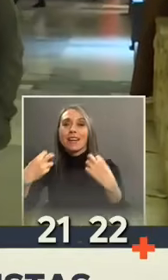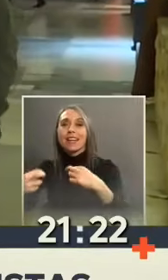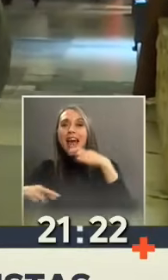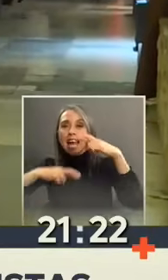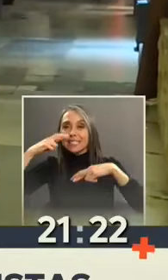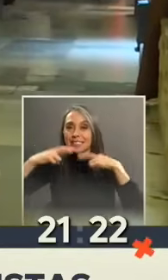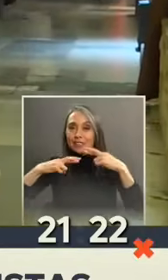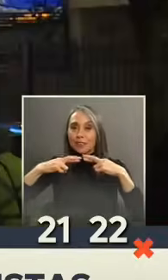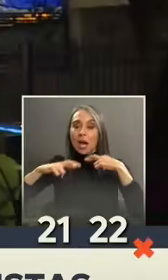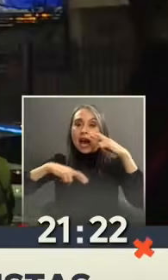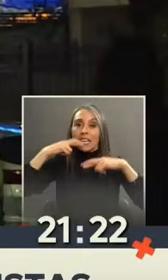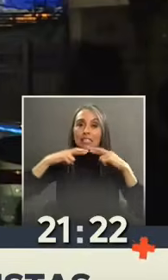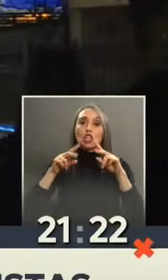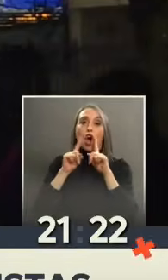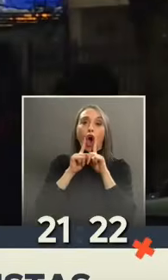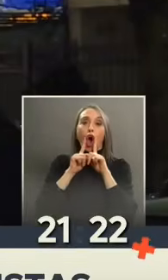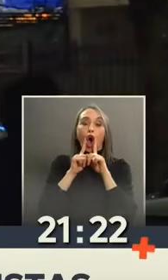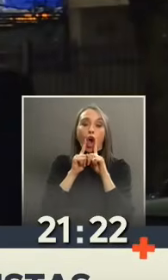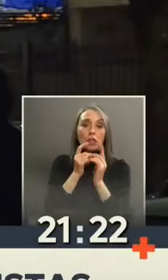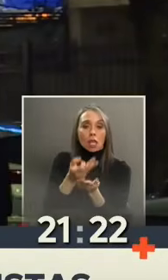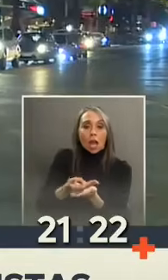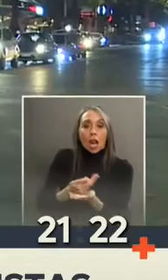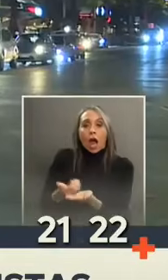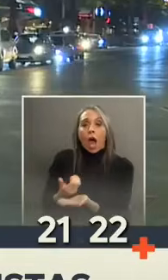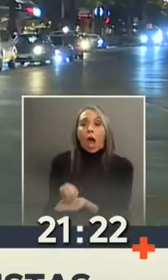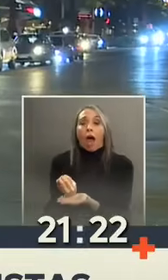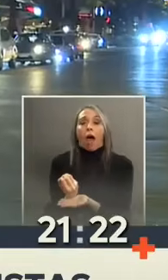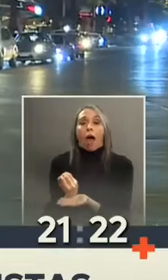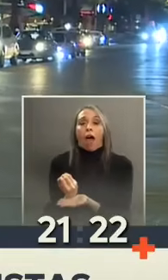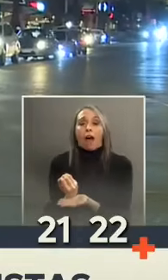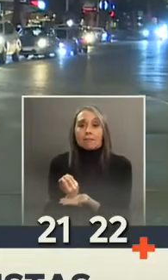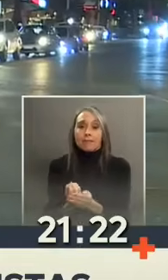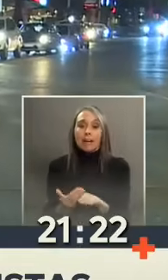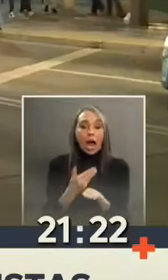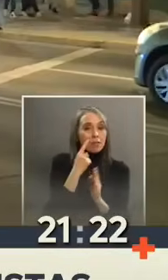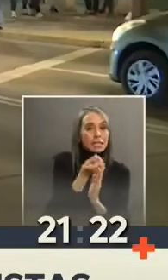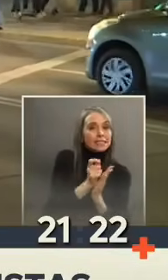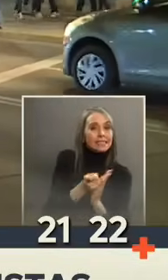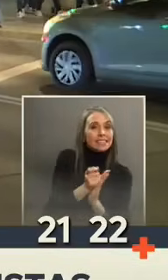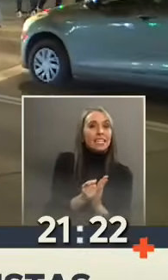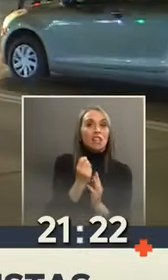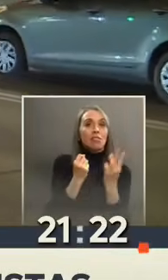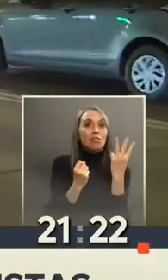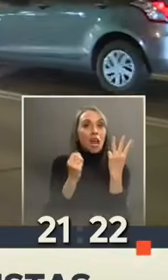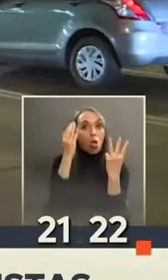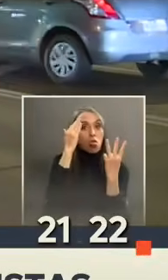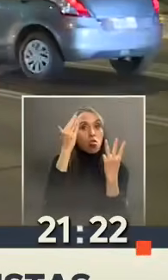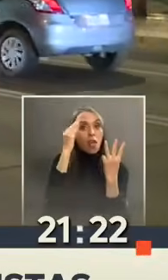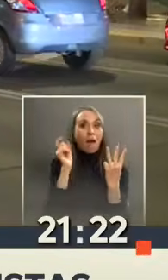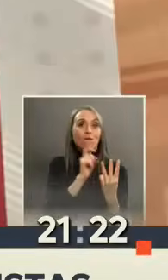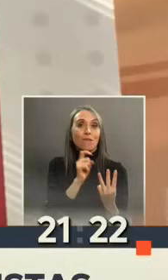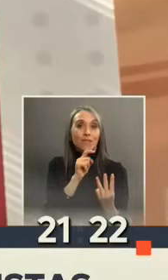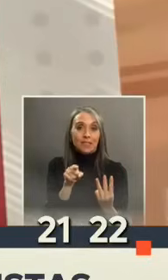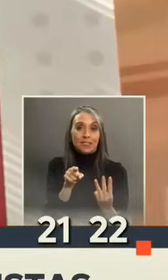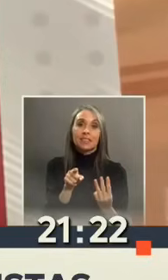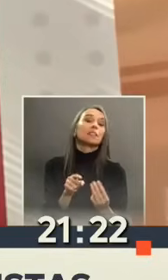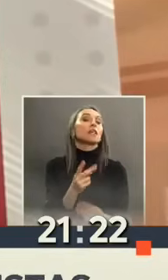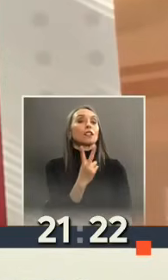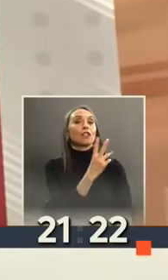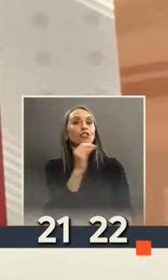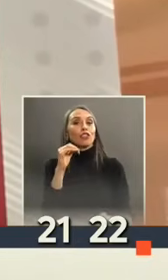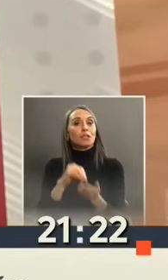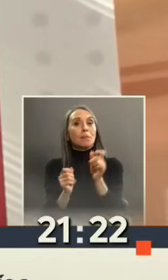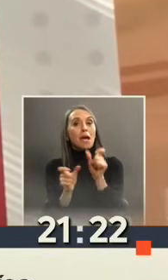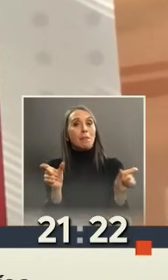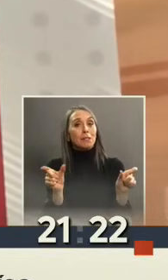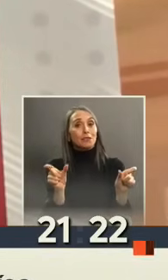sector gastronómico y hotelero ya sacan cuentas alegres y anticipadas de lo que serán estos 3 días. Se estima la salida de 200.000 vehículos desde